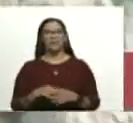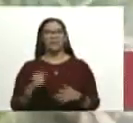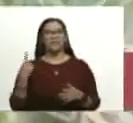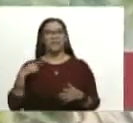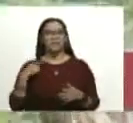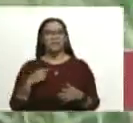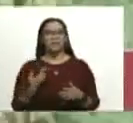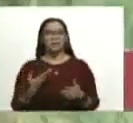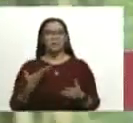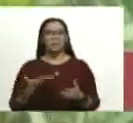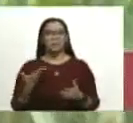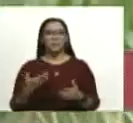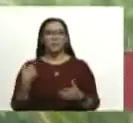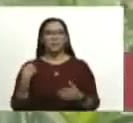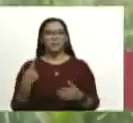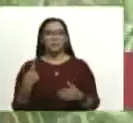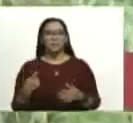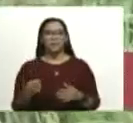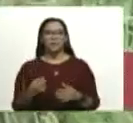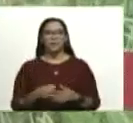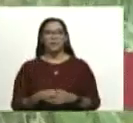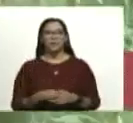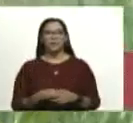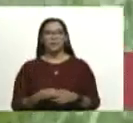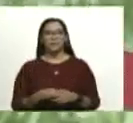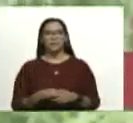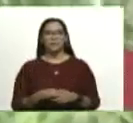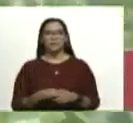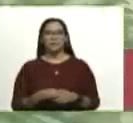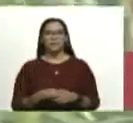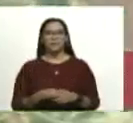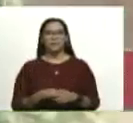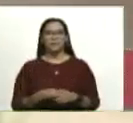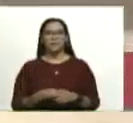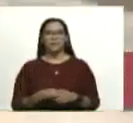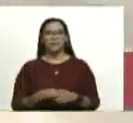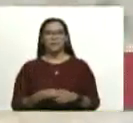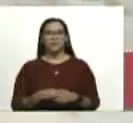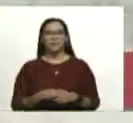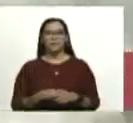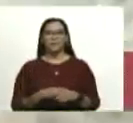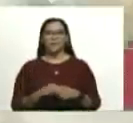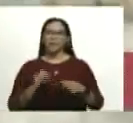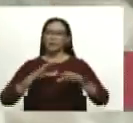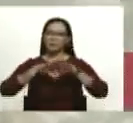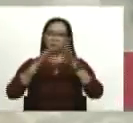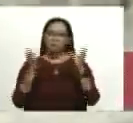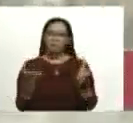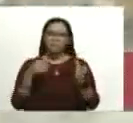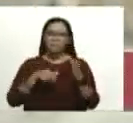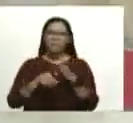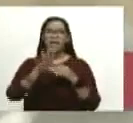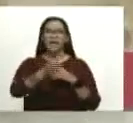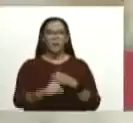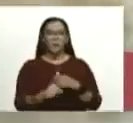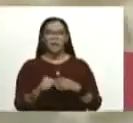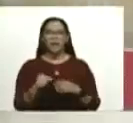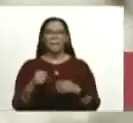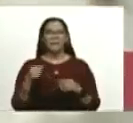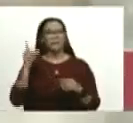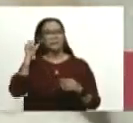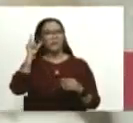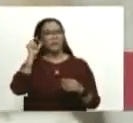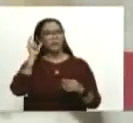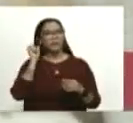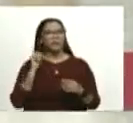un propósito. El primero es ventilar el calor acumulado en su diminuto cuerpo, y el segundo, capturar hasta el más mínimo sonido